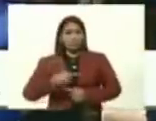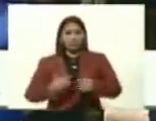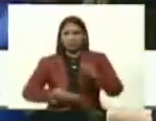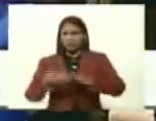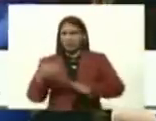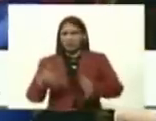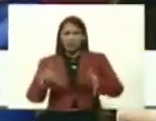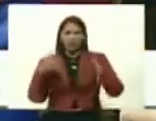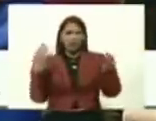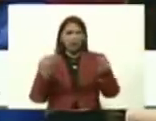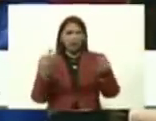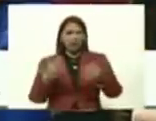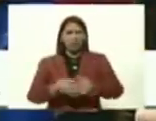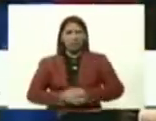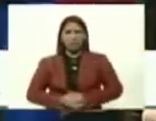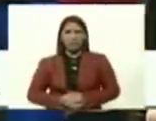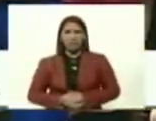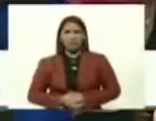ganar siempre.